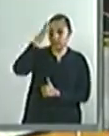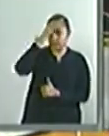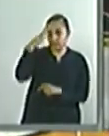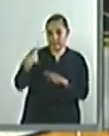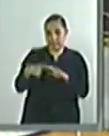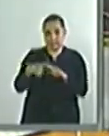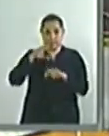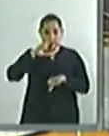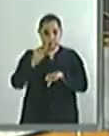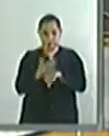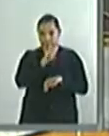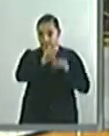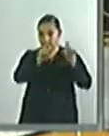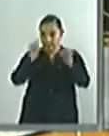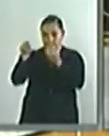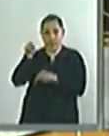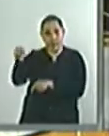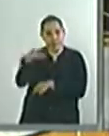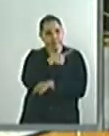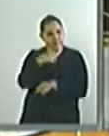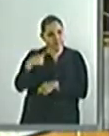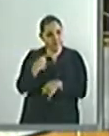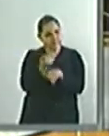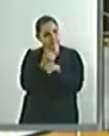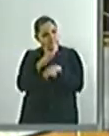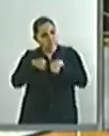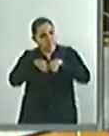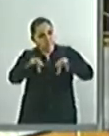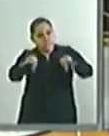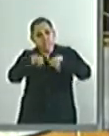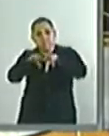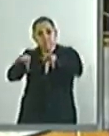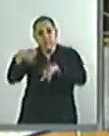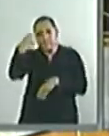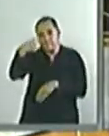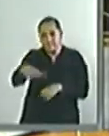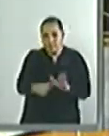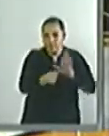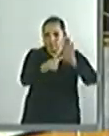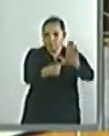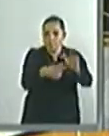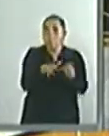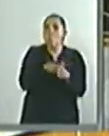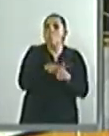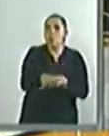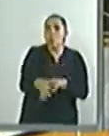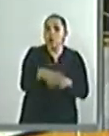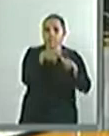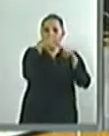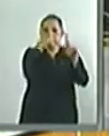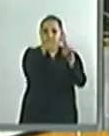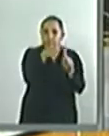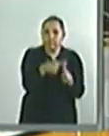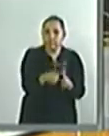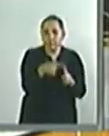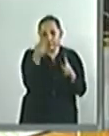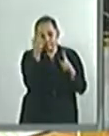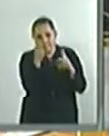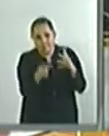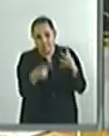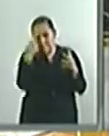informen sobre los beneficios de instalar sistemas de captación de agua pluvial